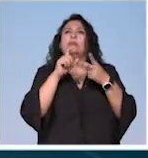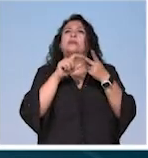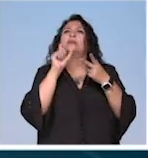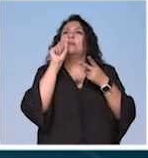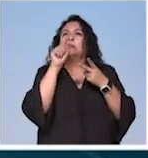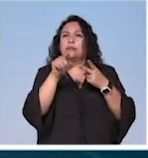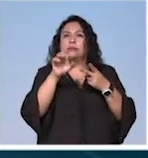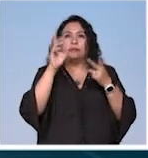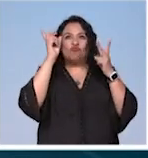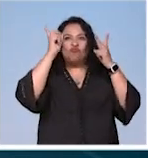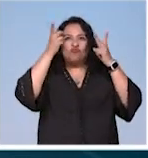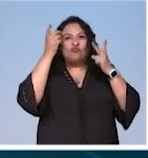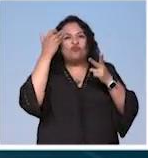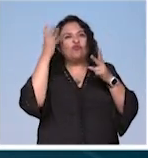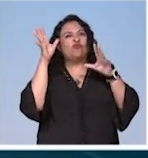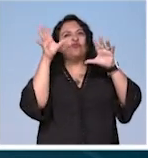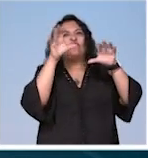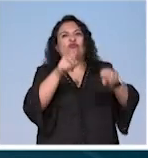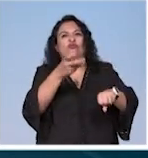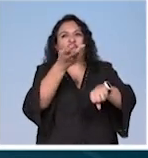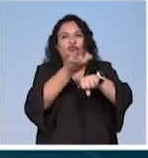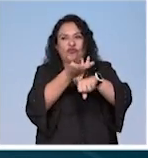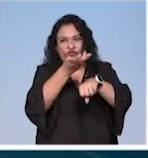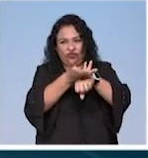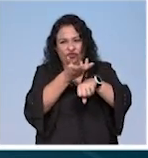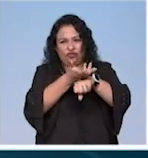una caballeriza en tiempos de la invasión estadounidense.